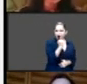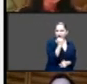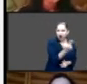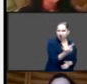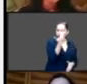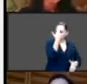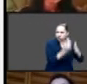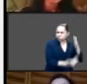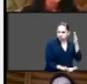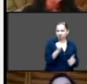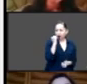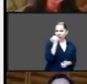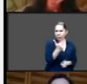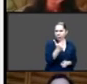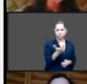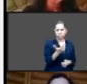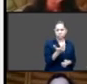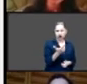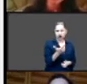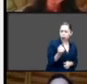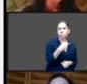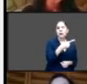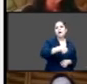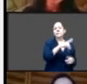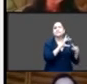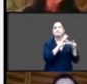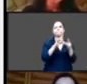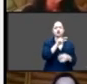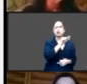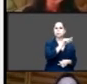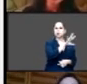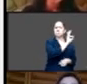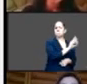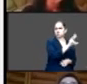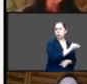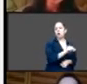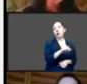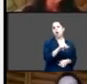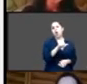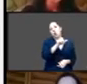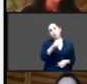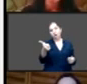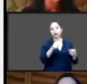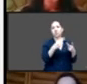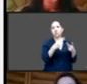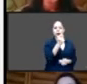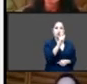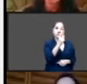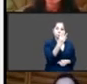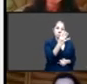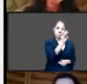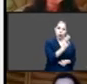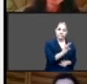abuso en la infancia. 85% dijo que no y un 6% no recuerda. Sabemos que puede estar,